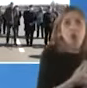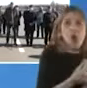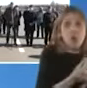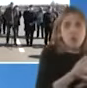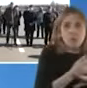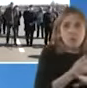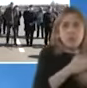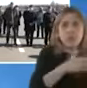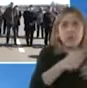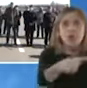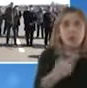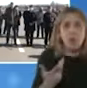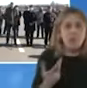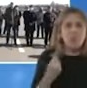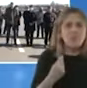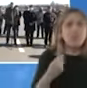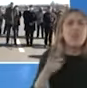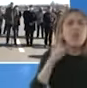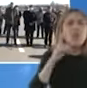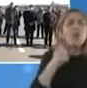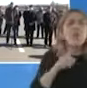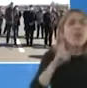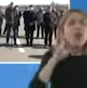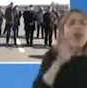¿En qué nos equivocamos, Enrique? Porque yo no entiendo.